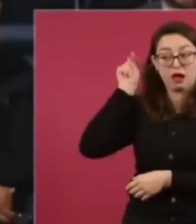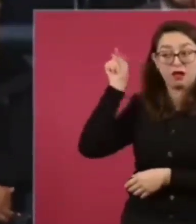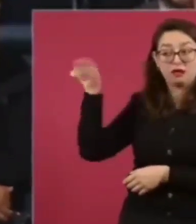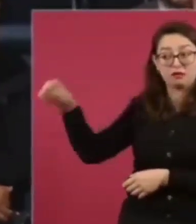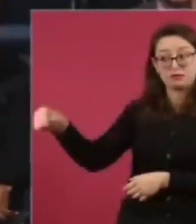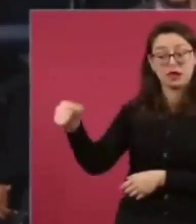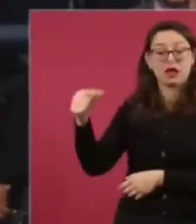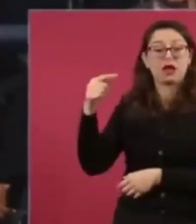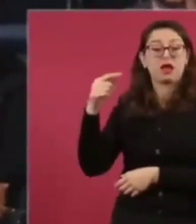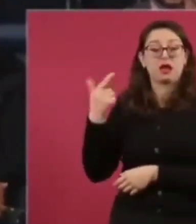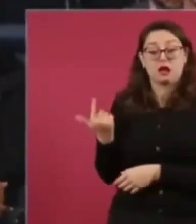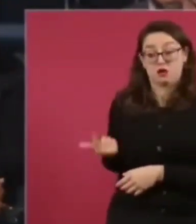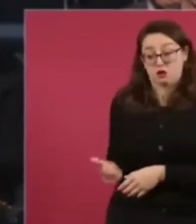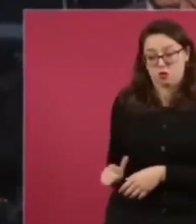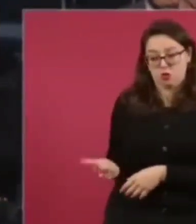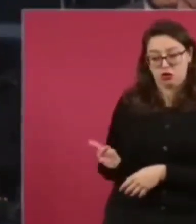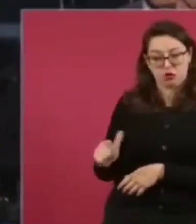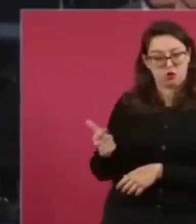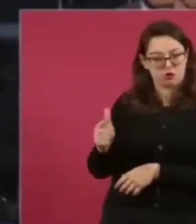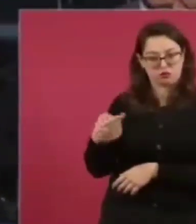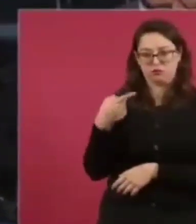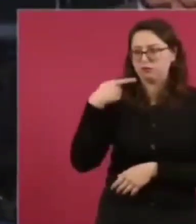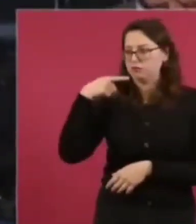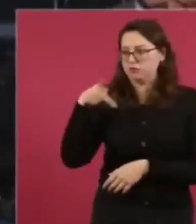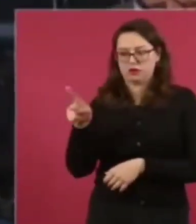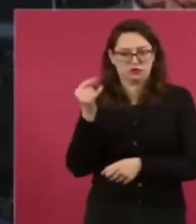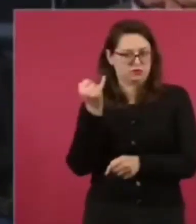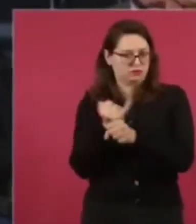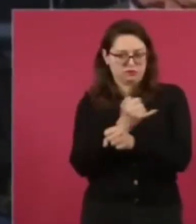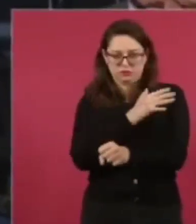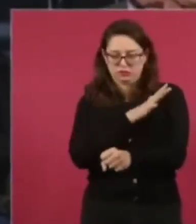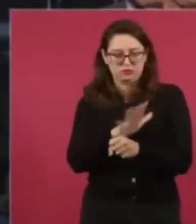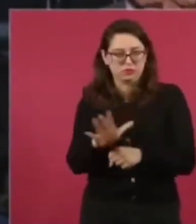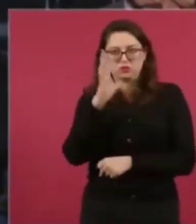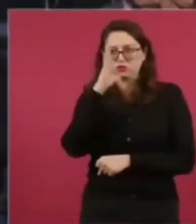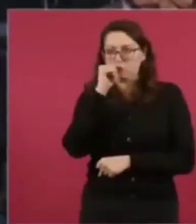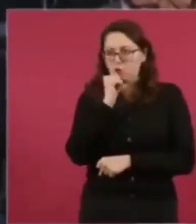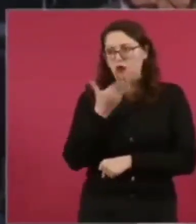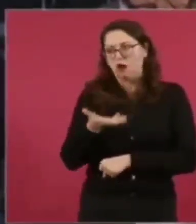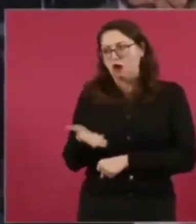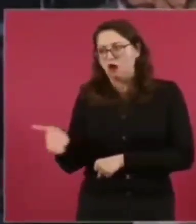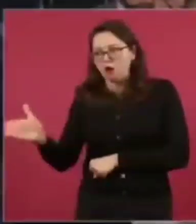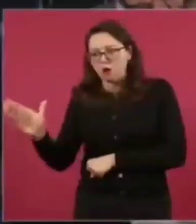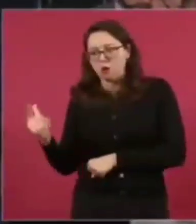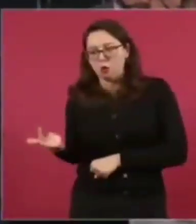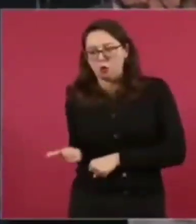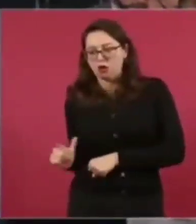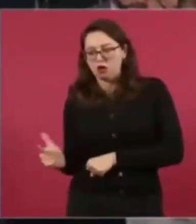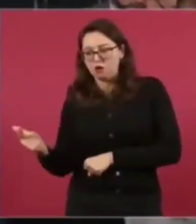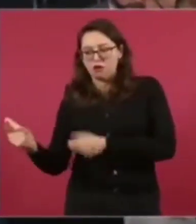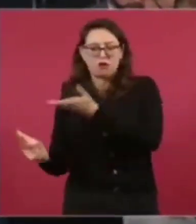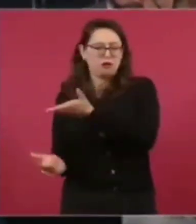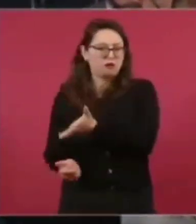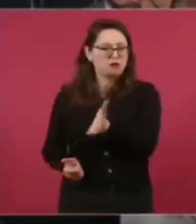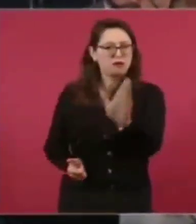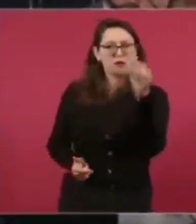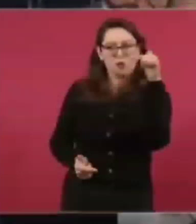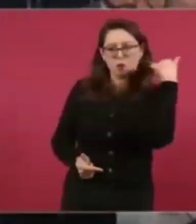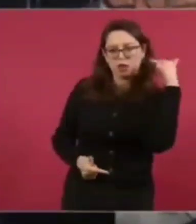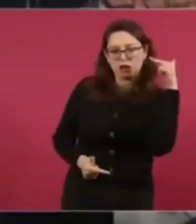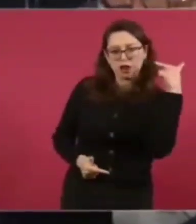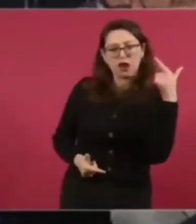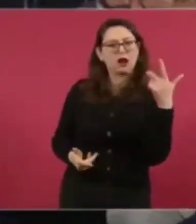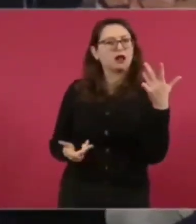tomó la decisión de parar esa obra, que es desde el 2008 cuando